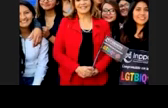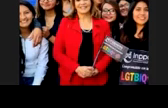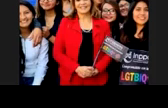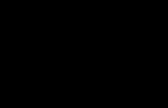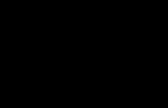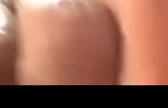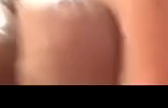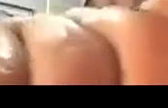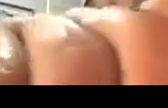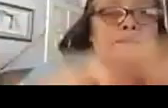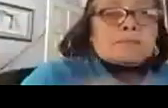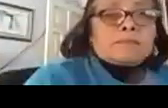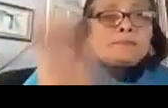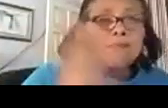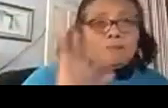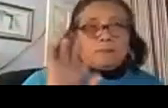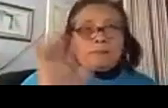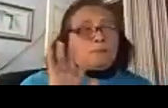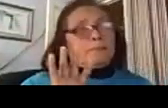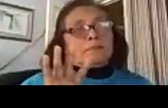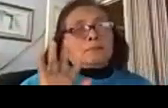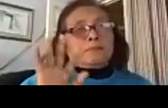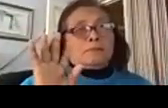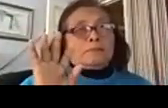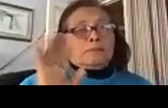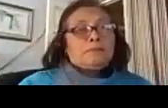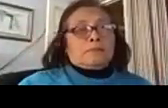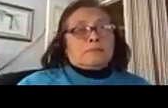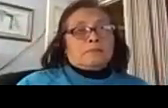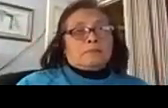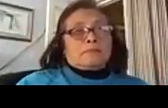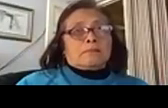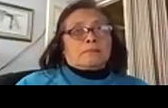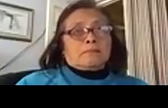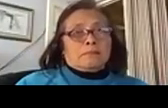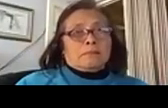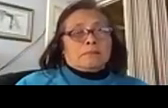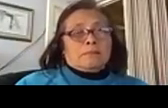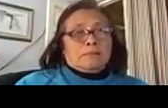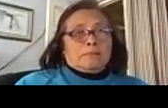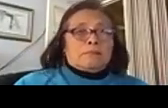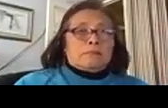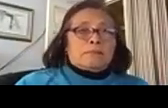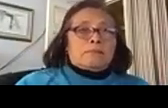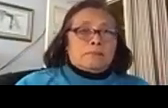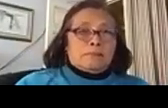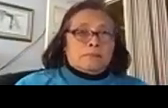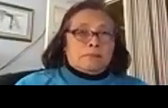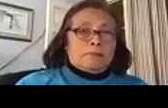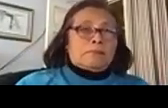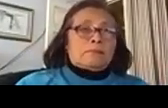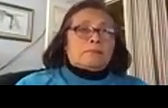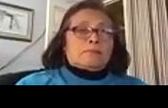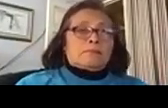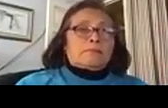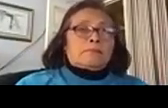semana tenemos webinar sobre el Combipack en Argentina, así que les espero. Estamos hablando sobre